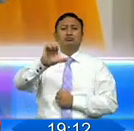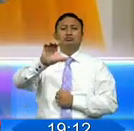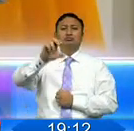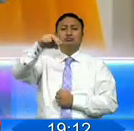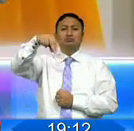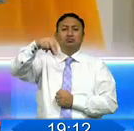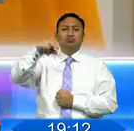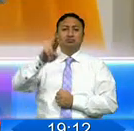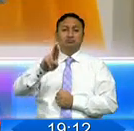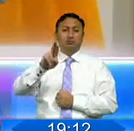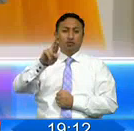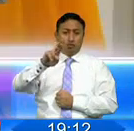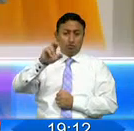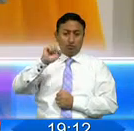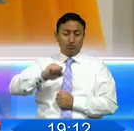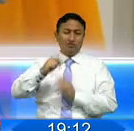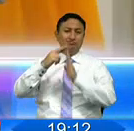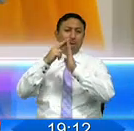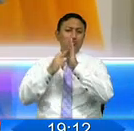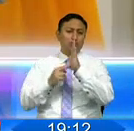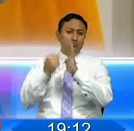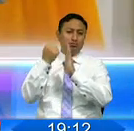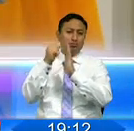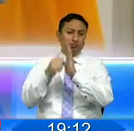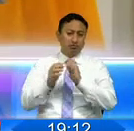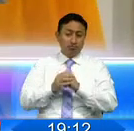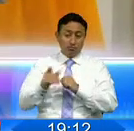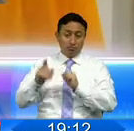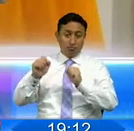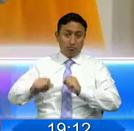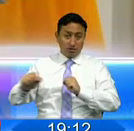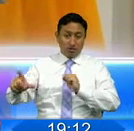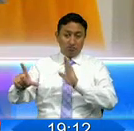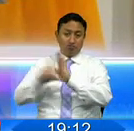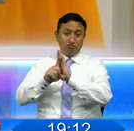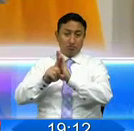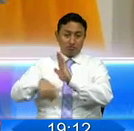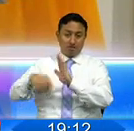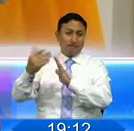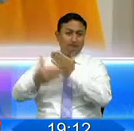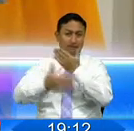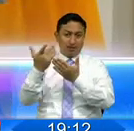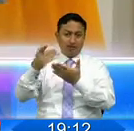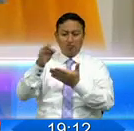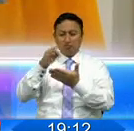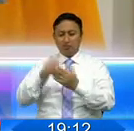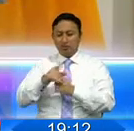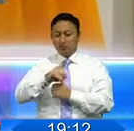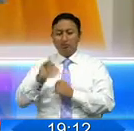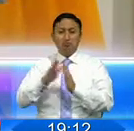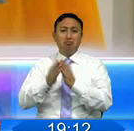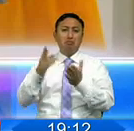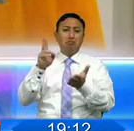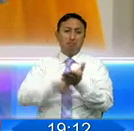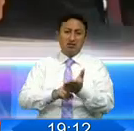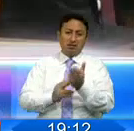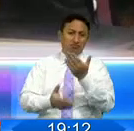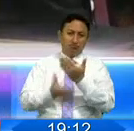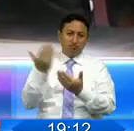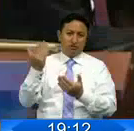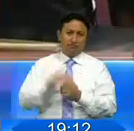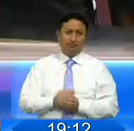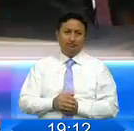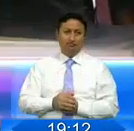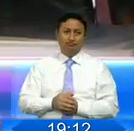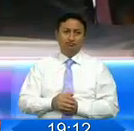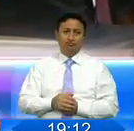hacer un registro, porque de esa forma los podemos legalizar con mayor facilidad, podemos otorgarles visa con mayor facilidad. Dijo